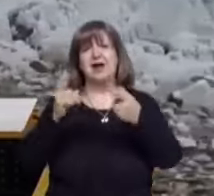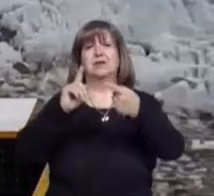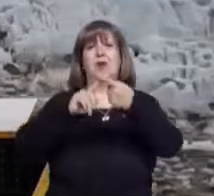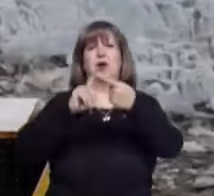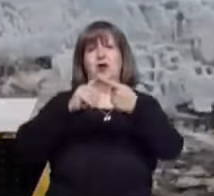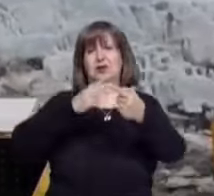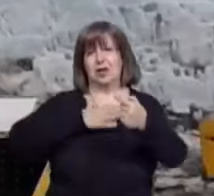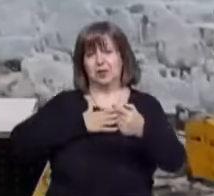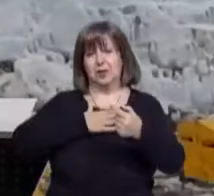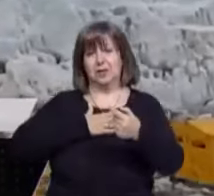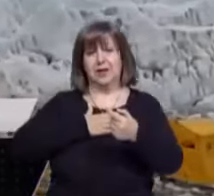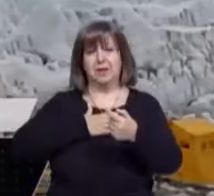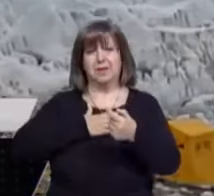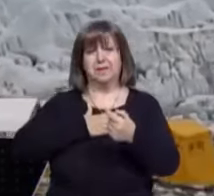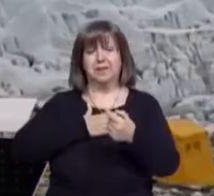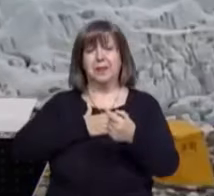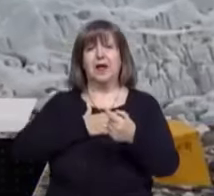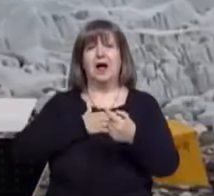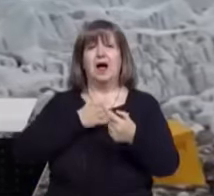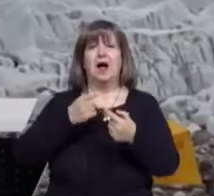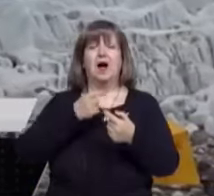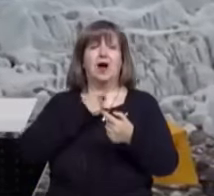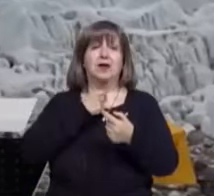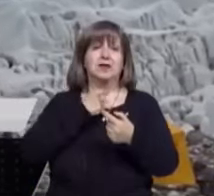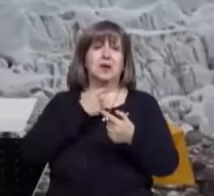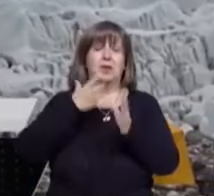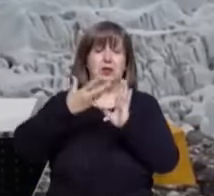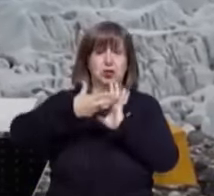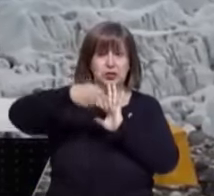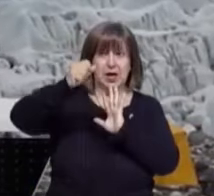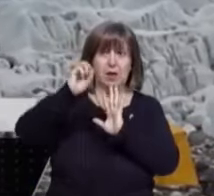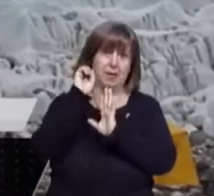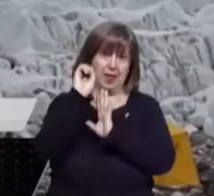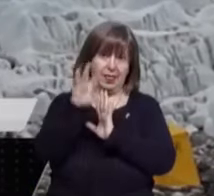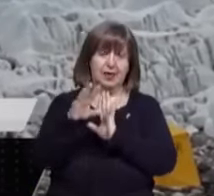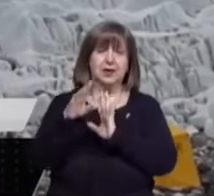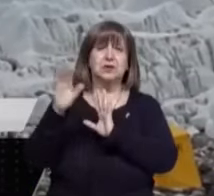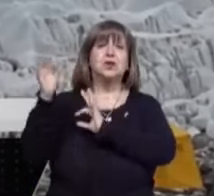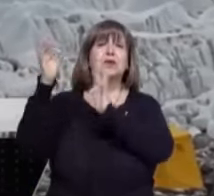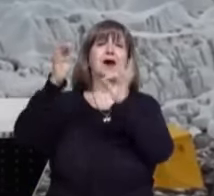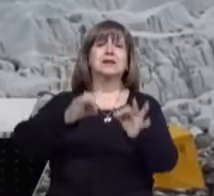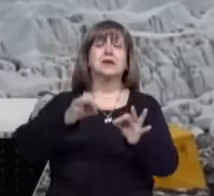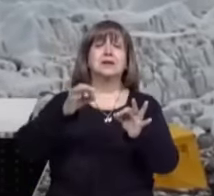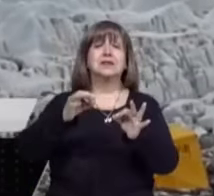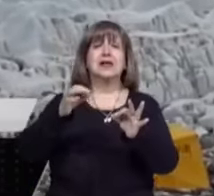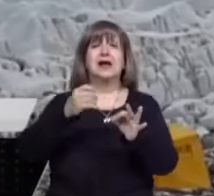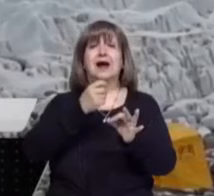contactado. Espero llevar un poco de material. Vuelvo en unos días y bueno,